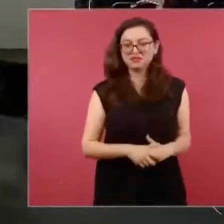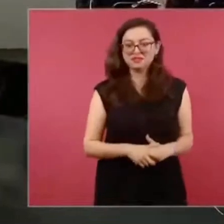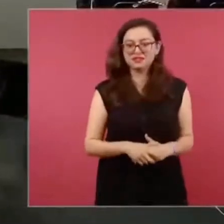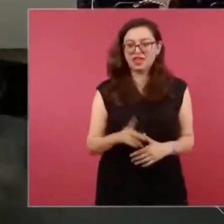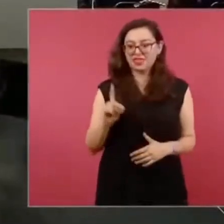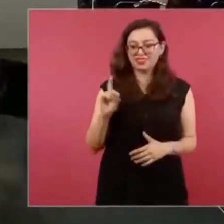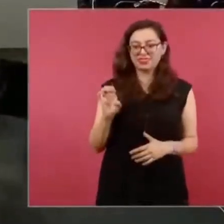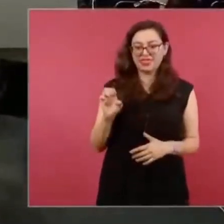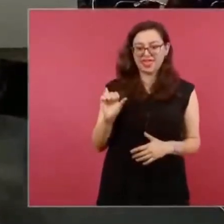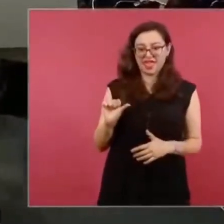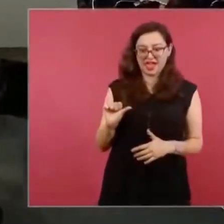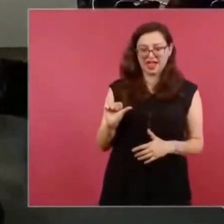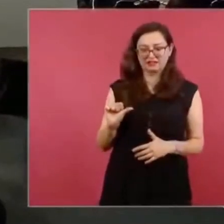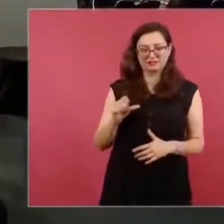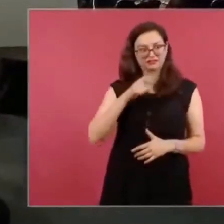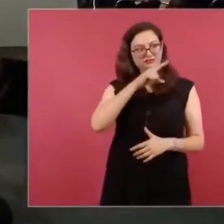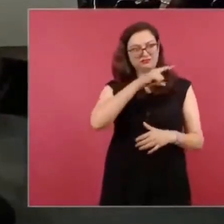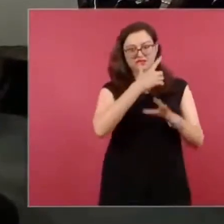DEA. Este señor